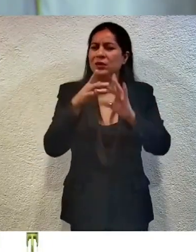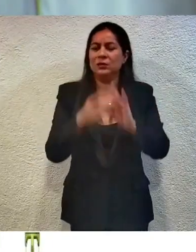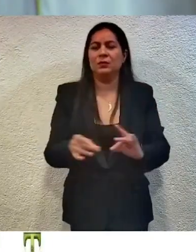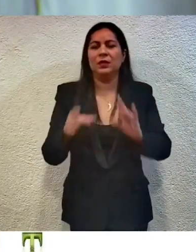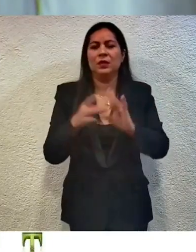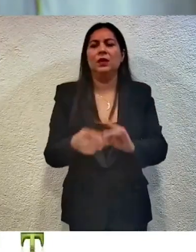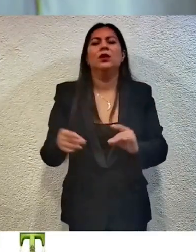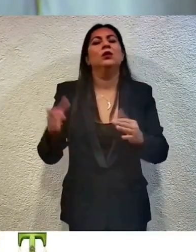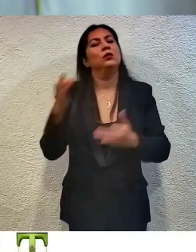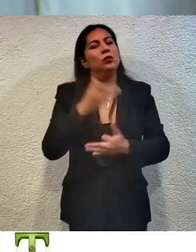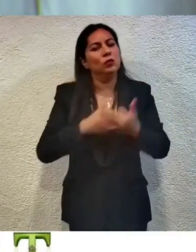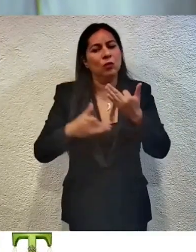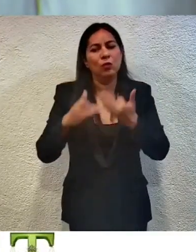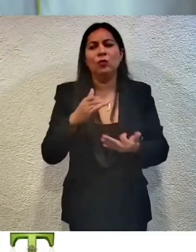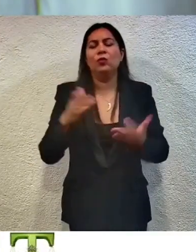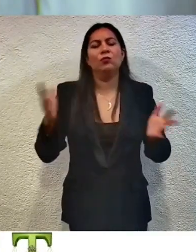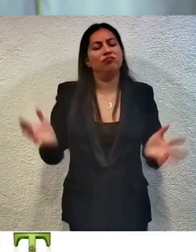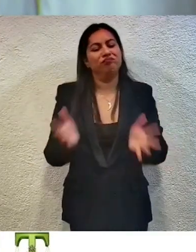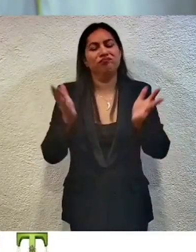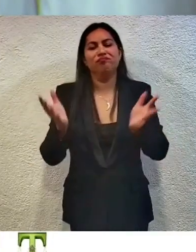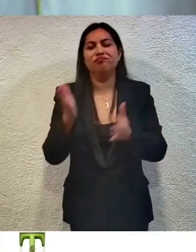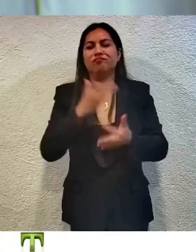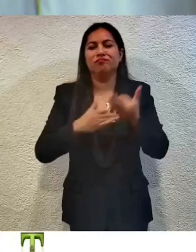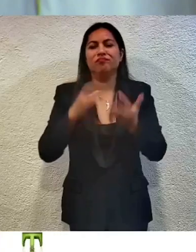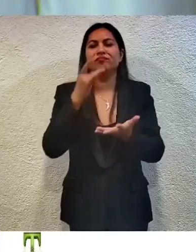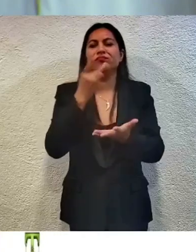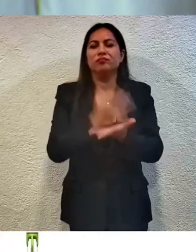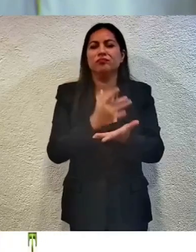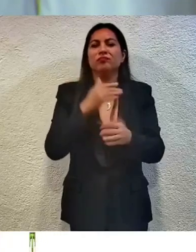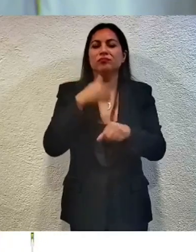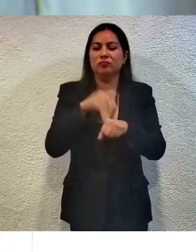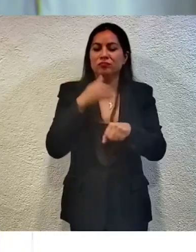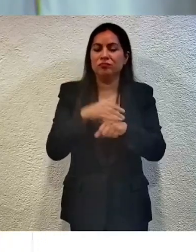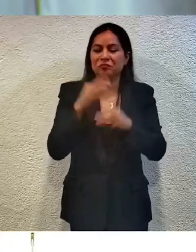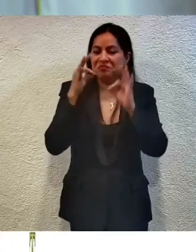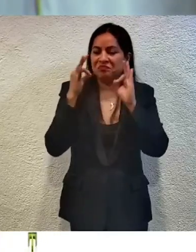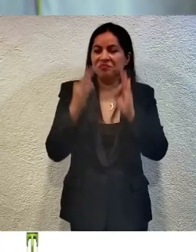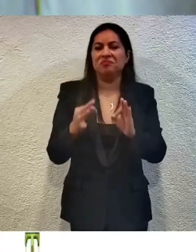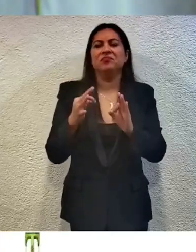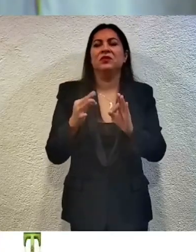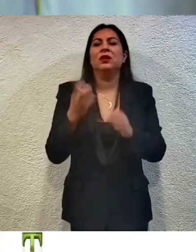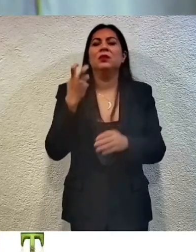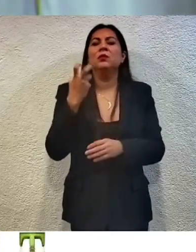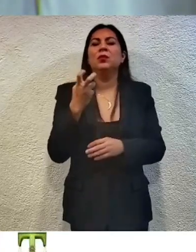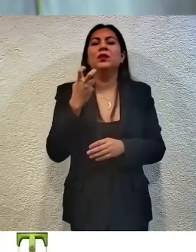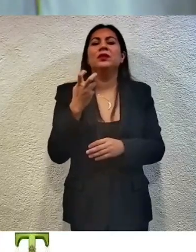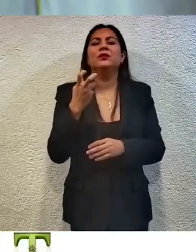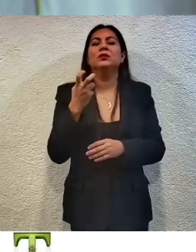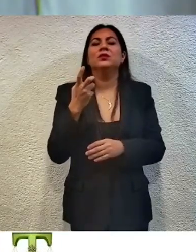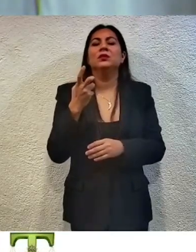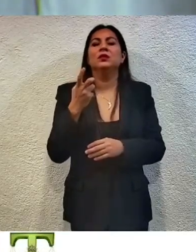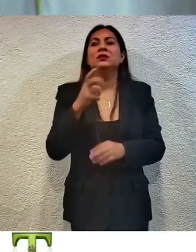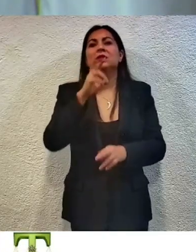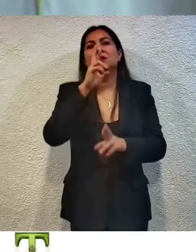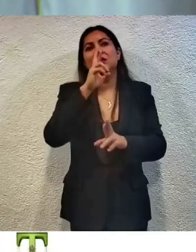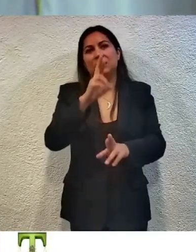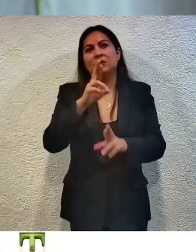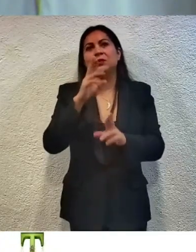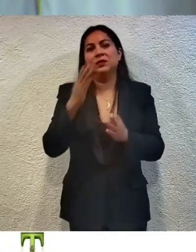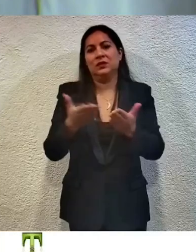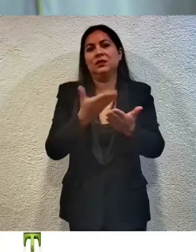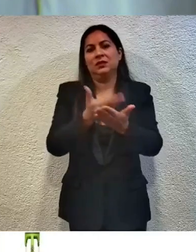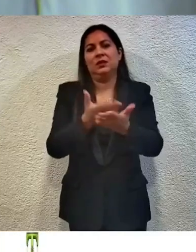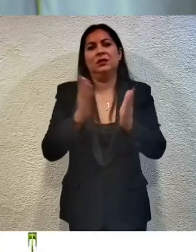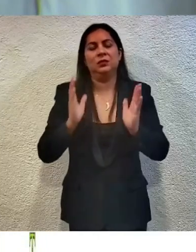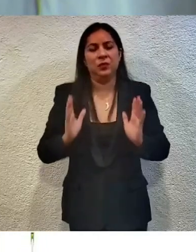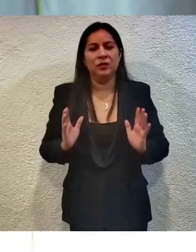toda la fundamentación y motivación, solo con cifras correctas, y por eso es que da los resultados que se les están